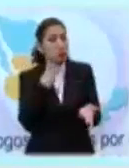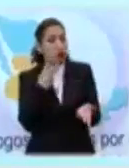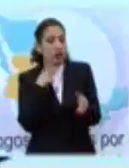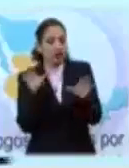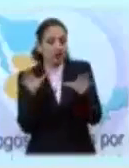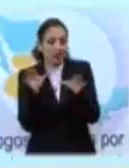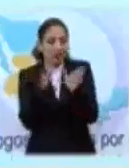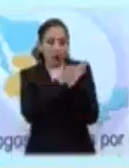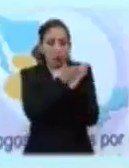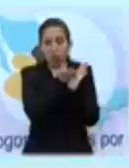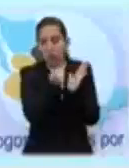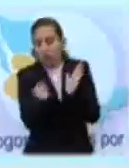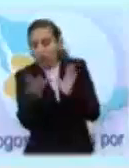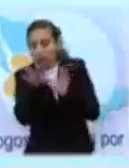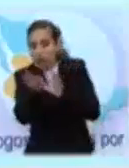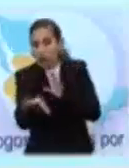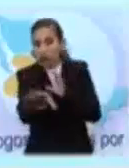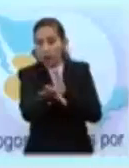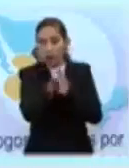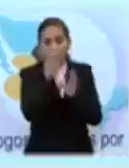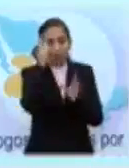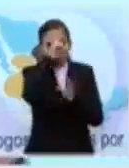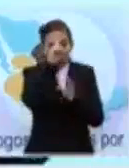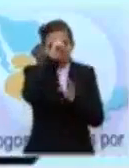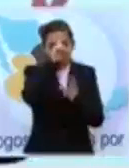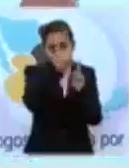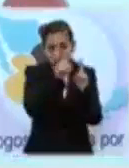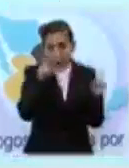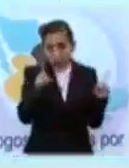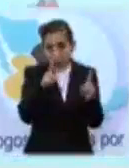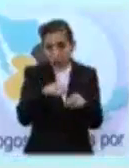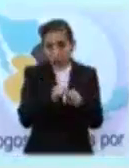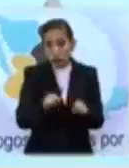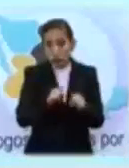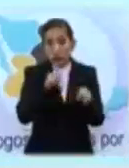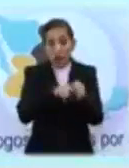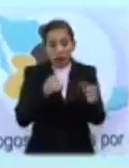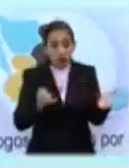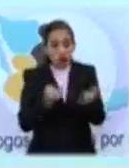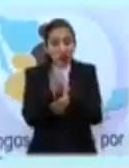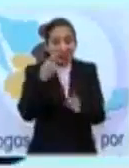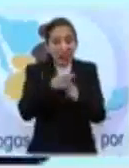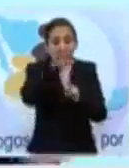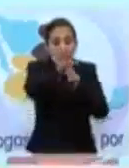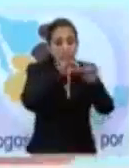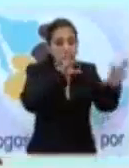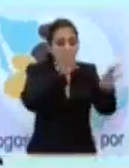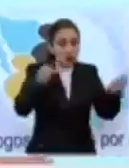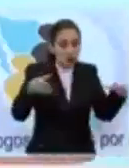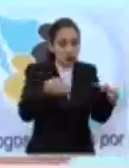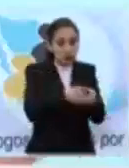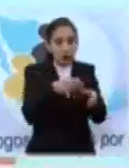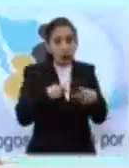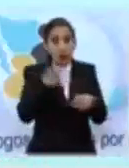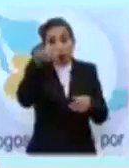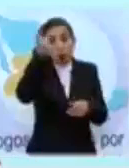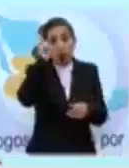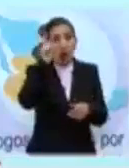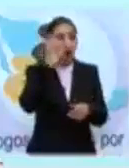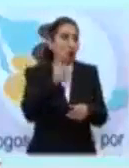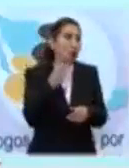política, en donde el Consejo Nacional de Desarrollo Social definirá quiénes son esos consejeros. Ojalá y no sean